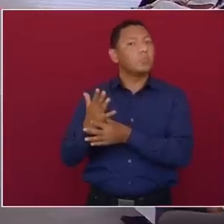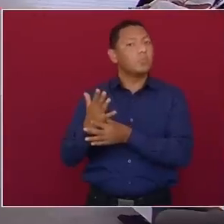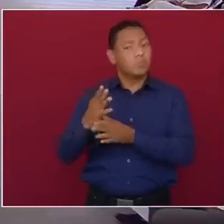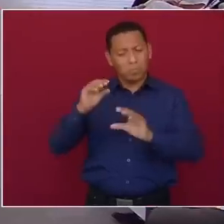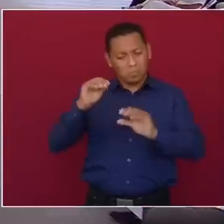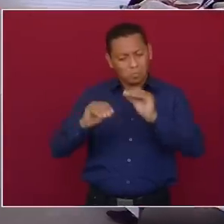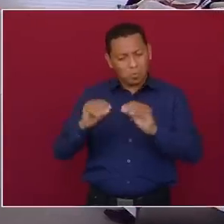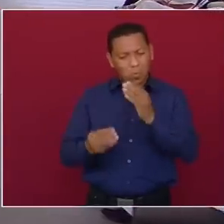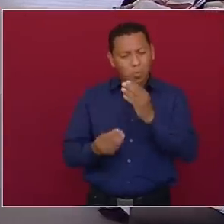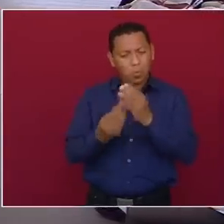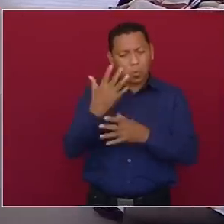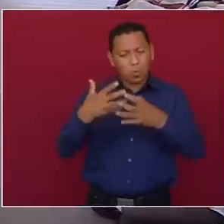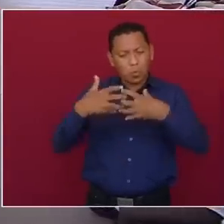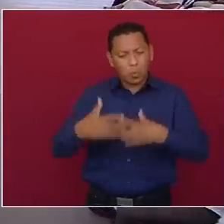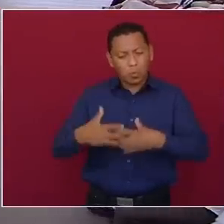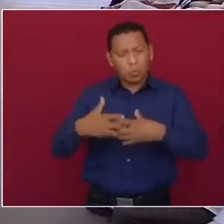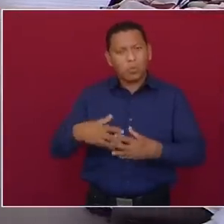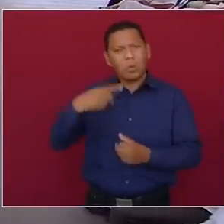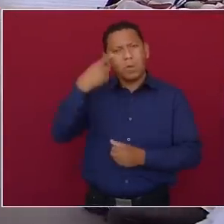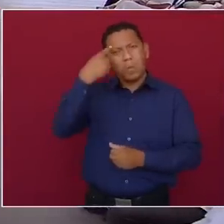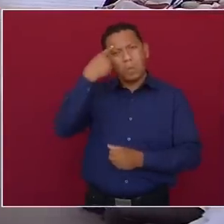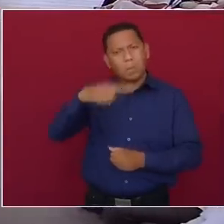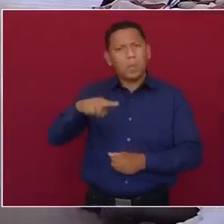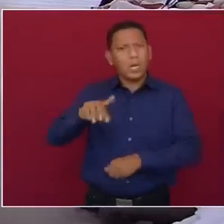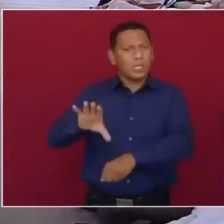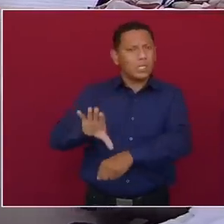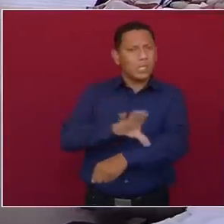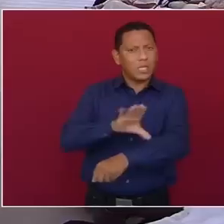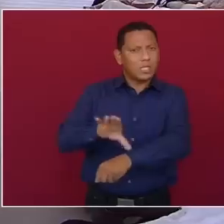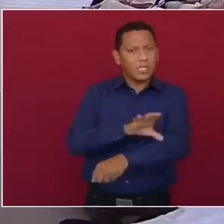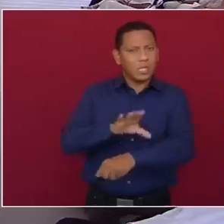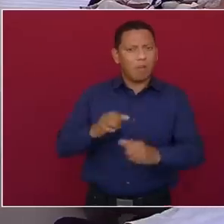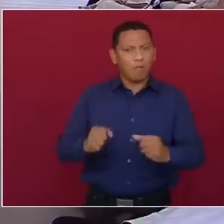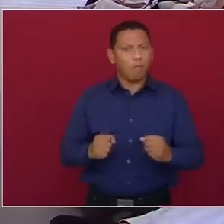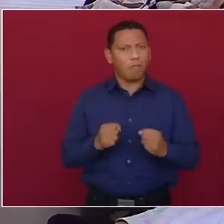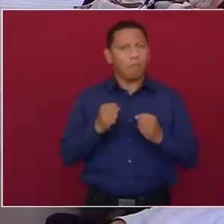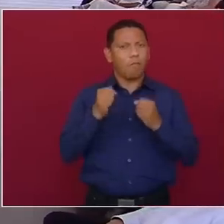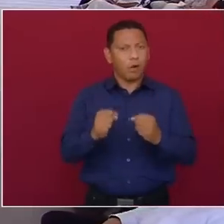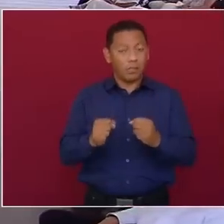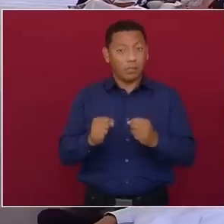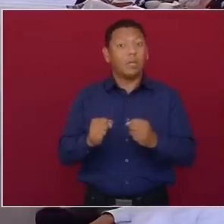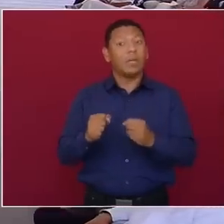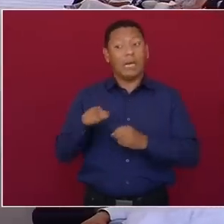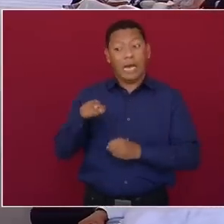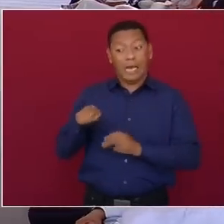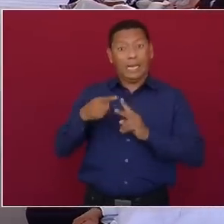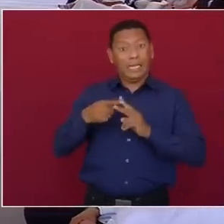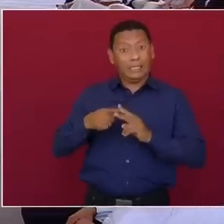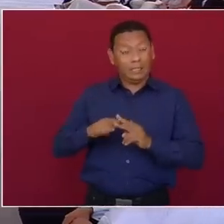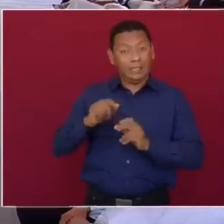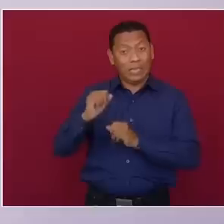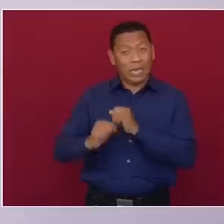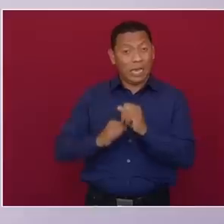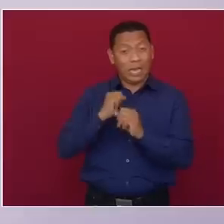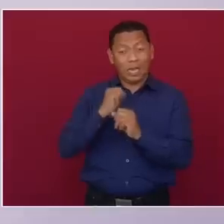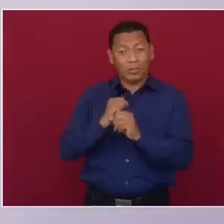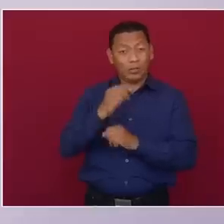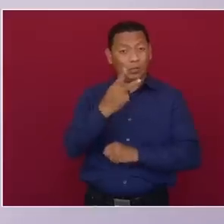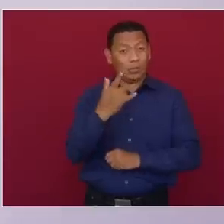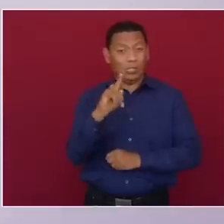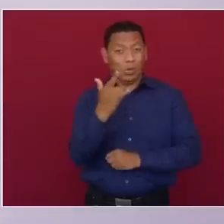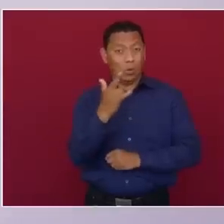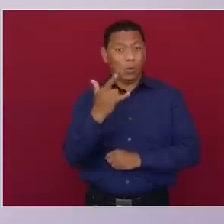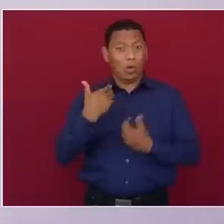para asegurar la autosuficiencia energética y desde el 2 de julio de ese año me dio el encargo